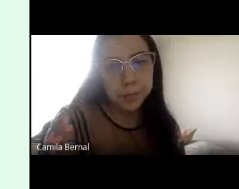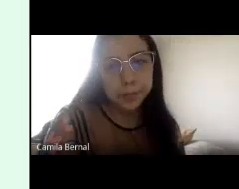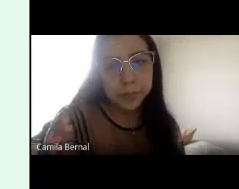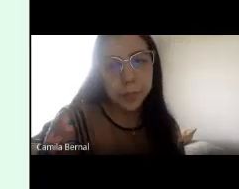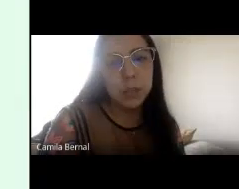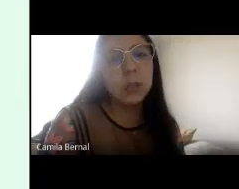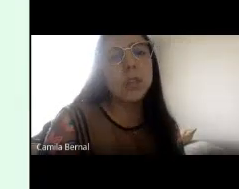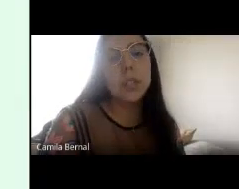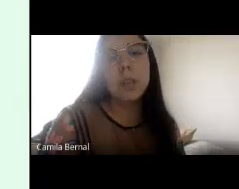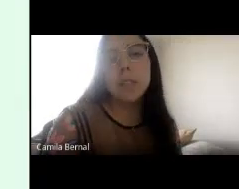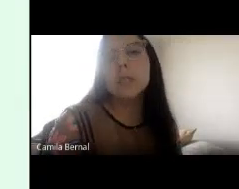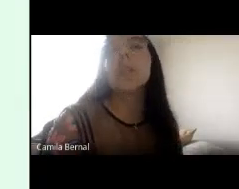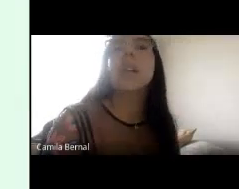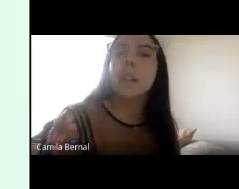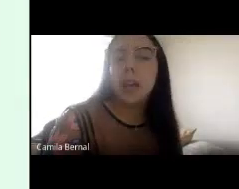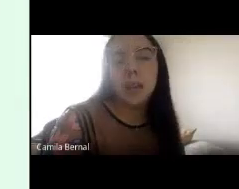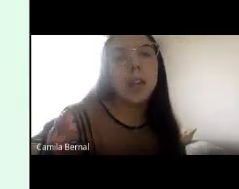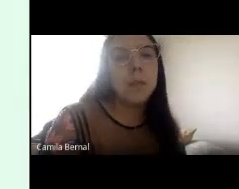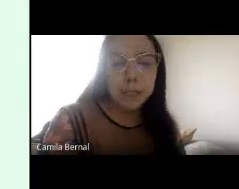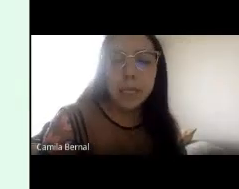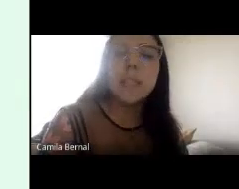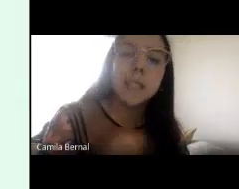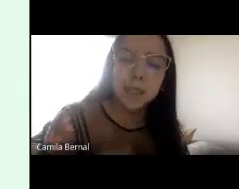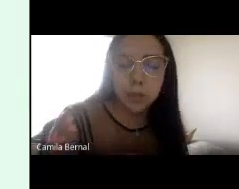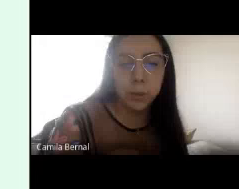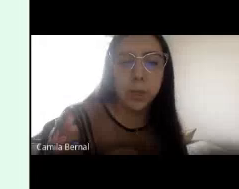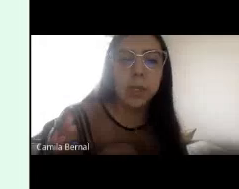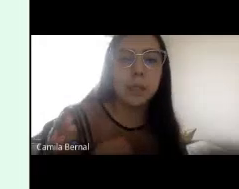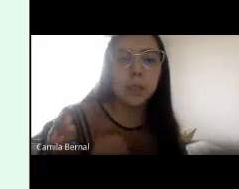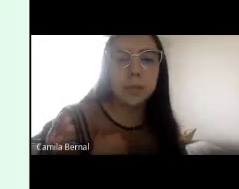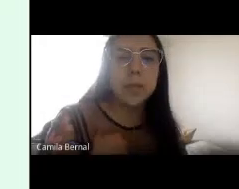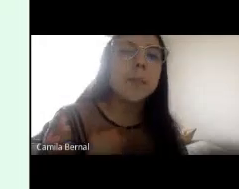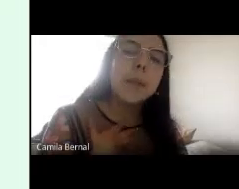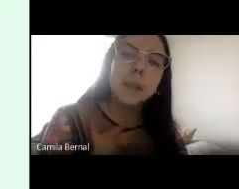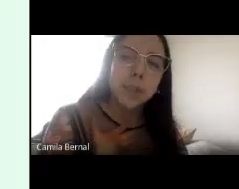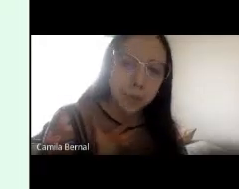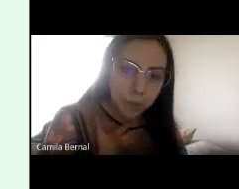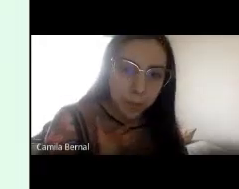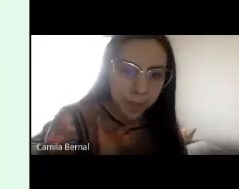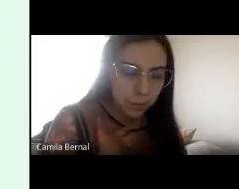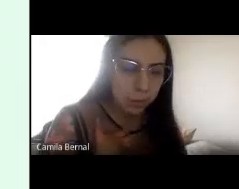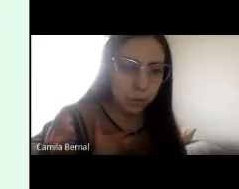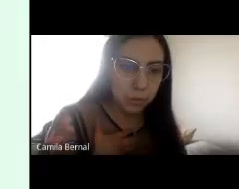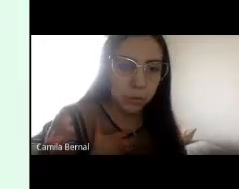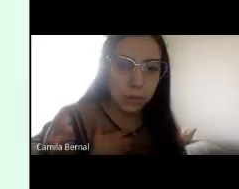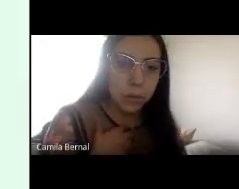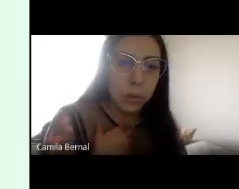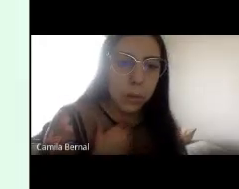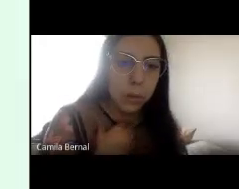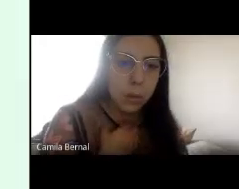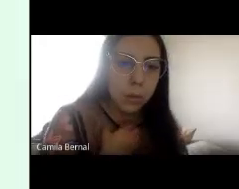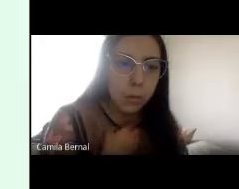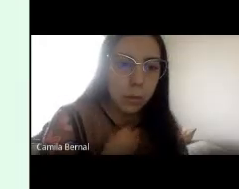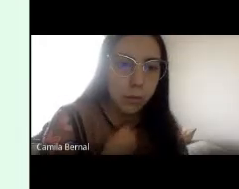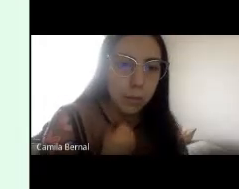cólera. Entonces, a veces hay bacterias que sí nos pueden ser beneficiosas para nosotros.